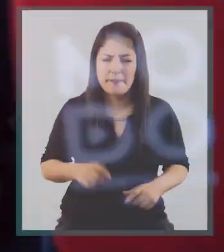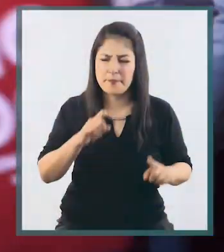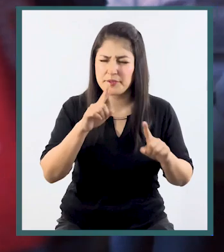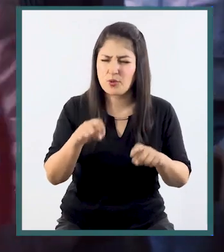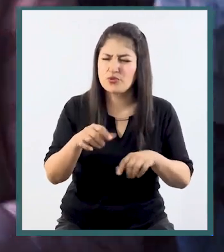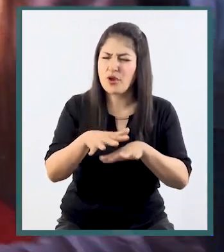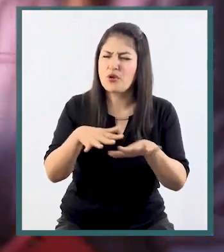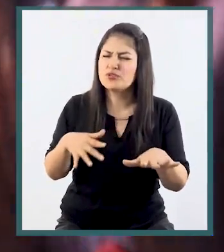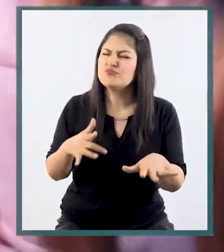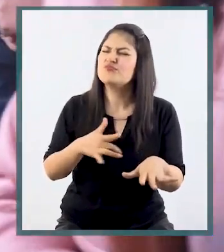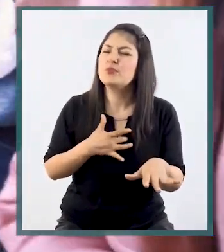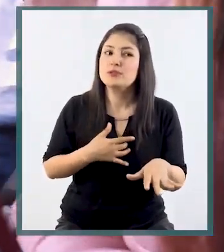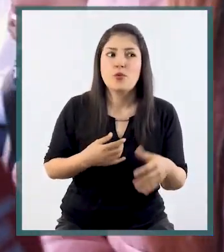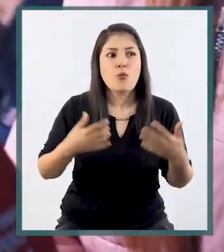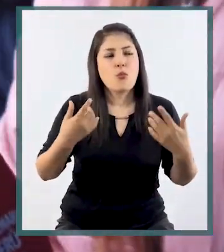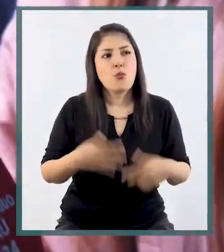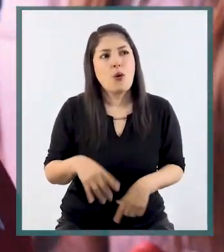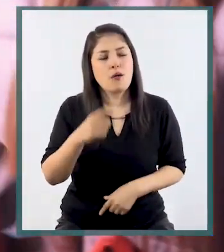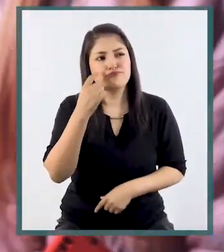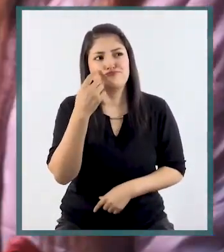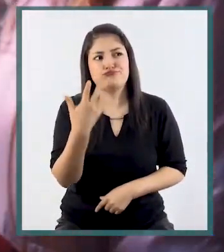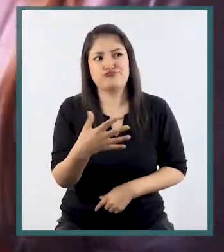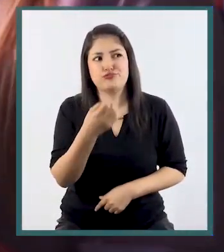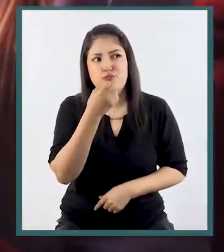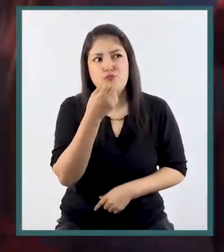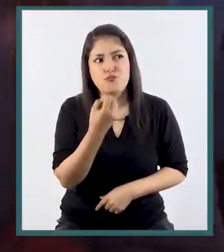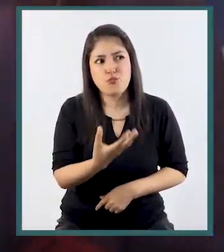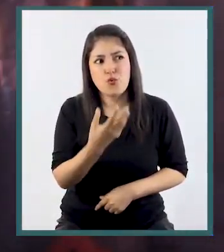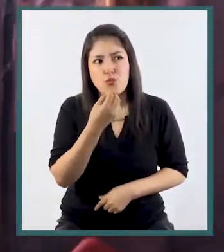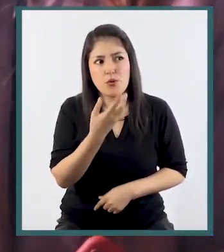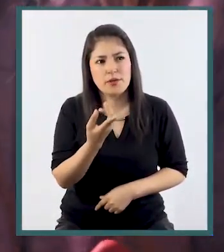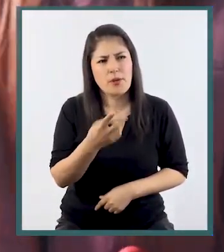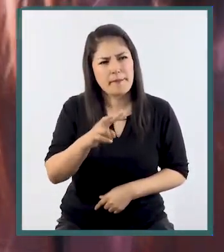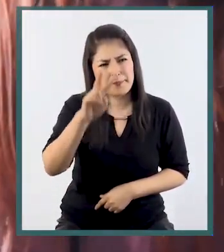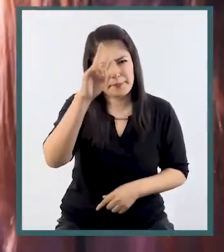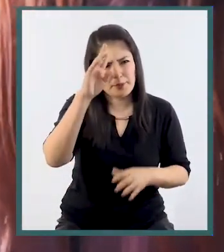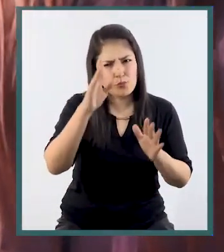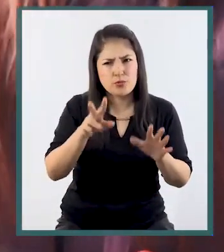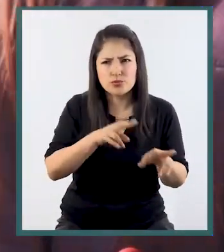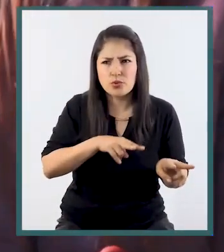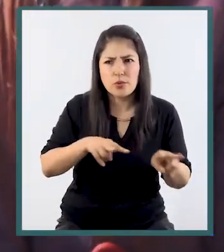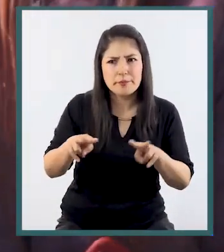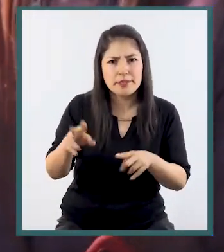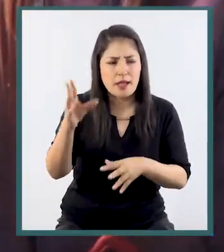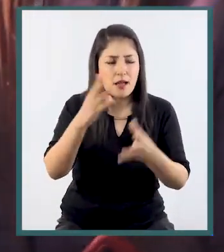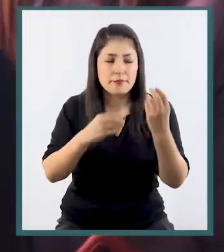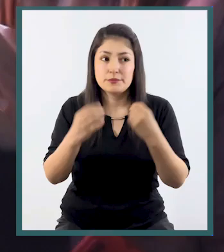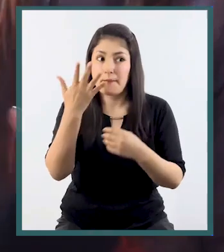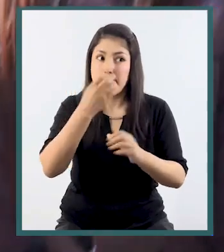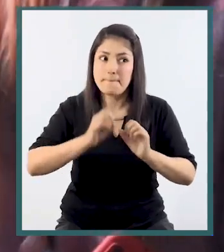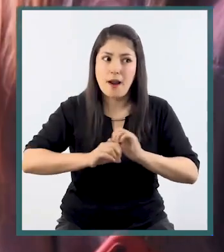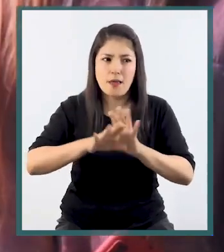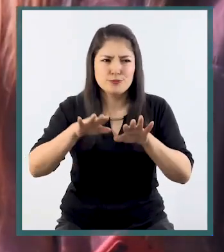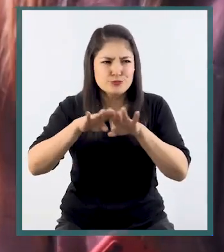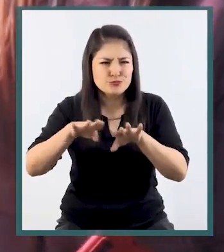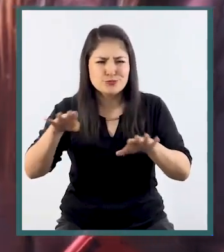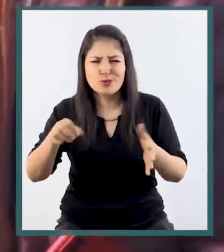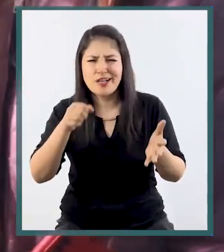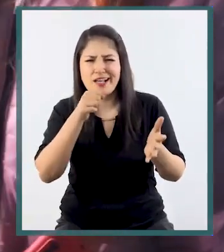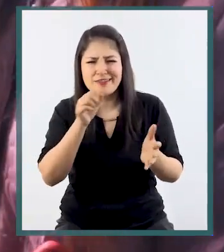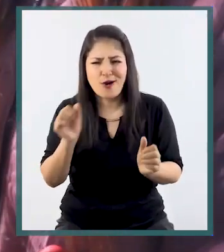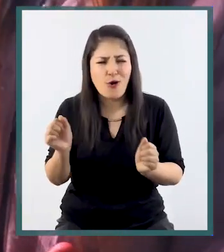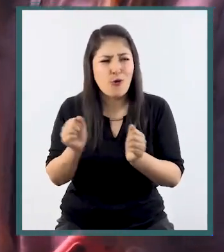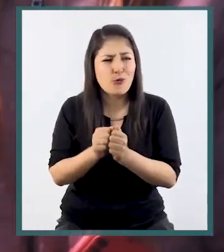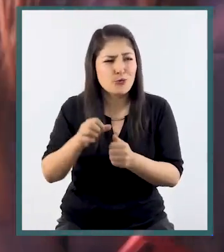¿Pareció el concierto? Excelente, una buena opción para todos los peruanos, maravilloso el coro,